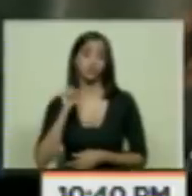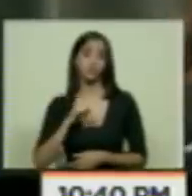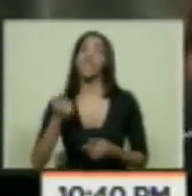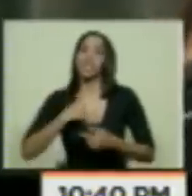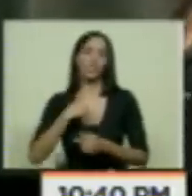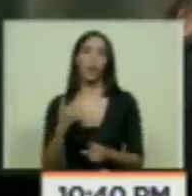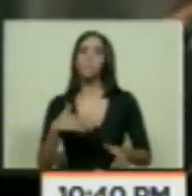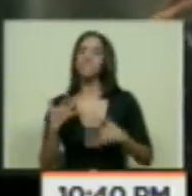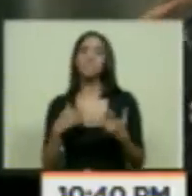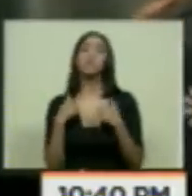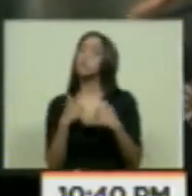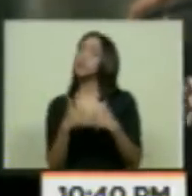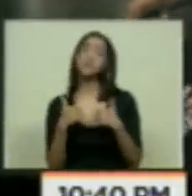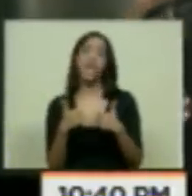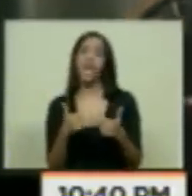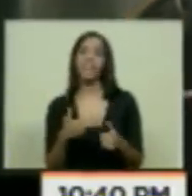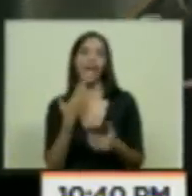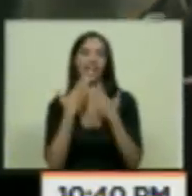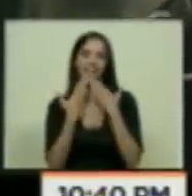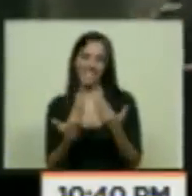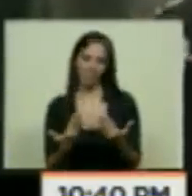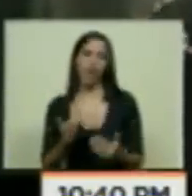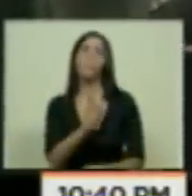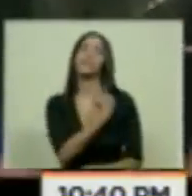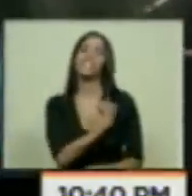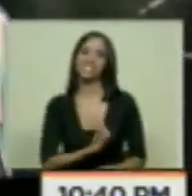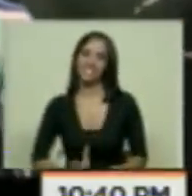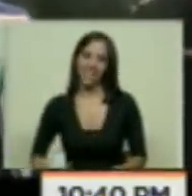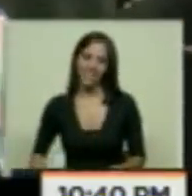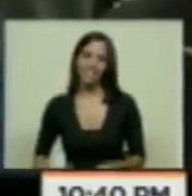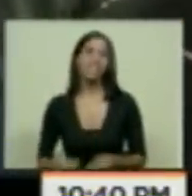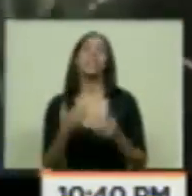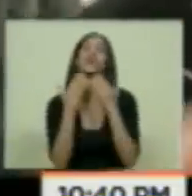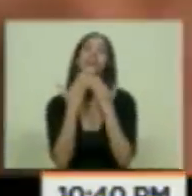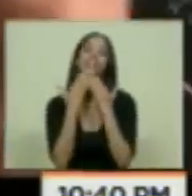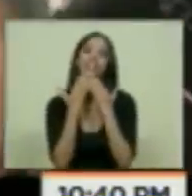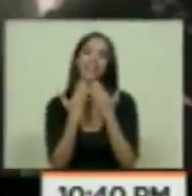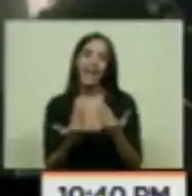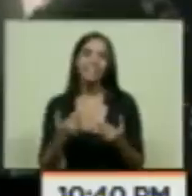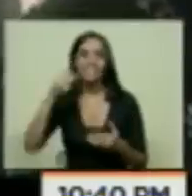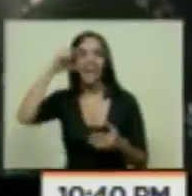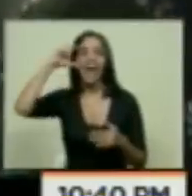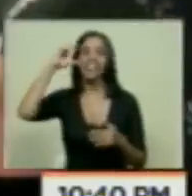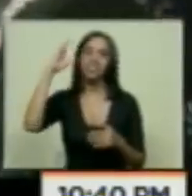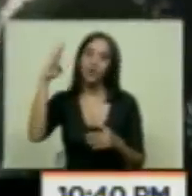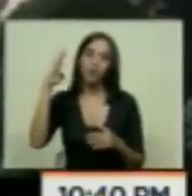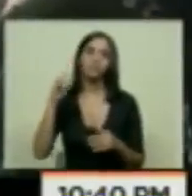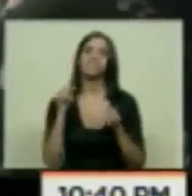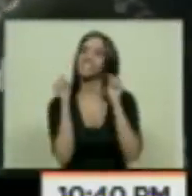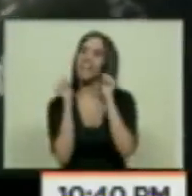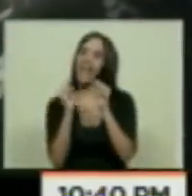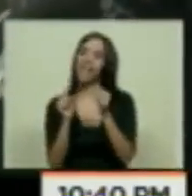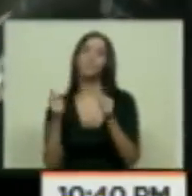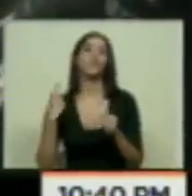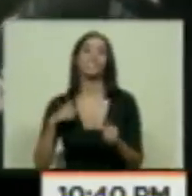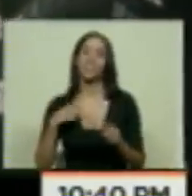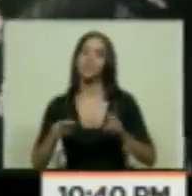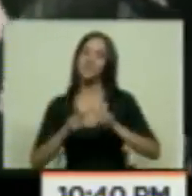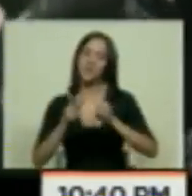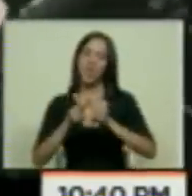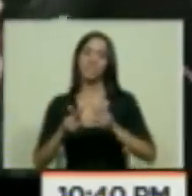yo me siento muy bien aquí, le agradezco al presidente, le doy gracias a Dios y gracias a él por tenerme mi